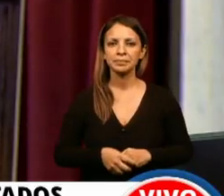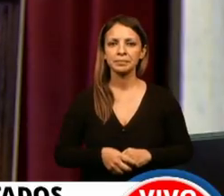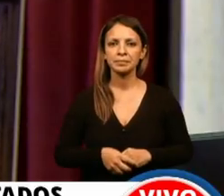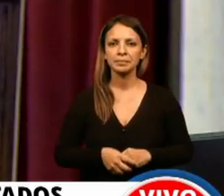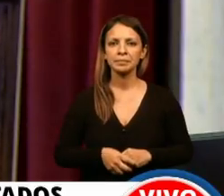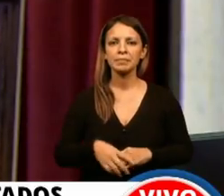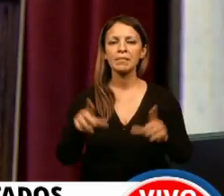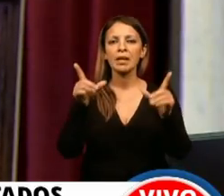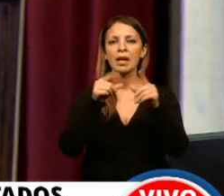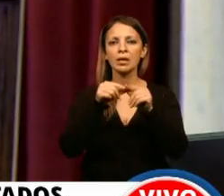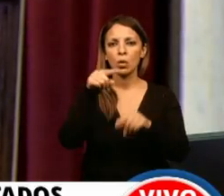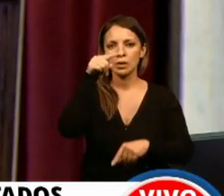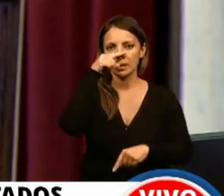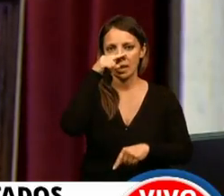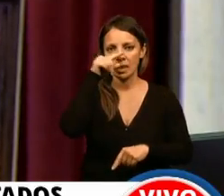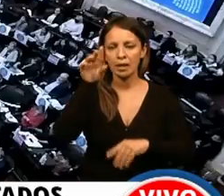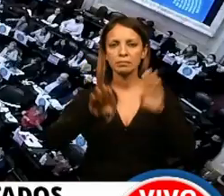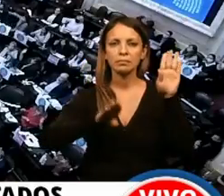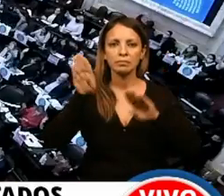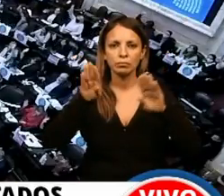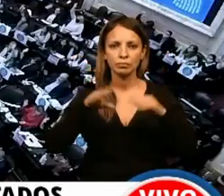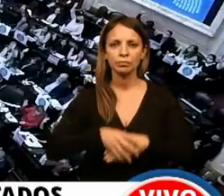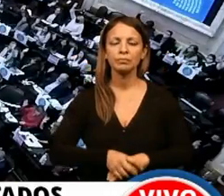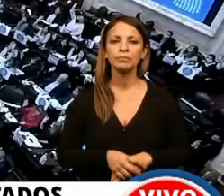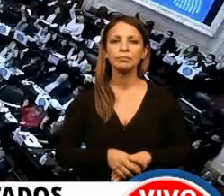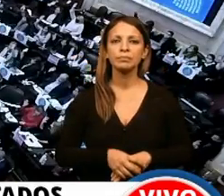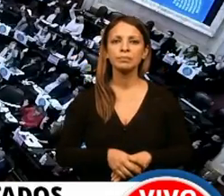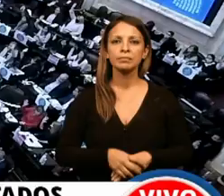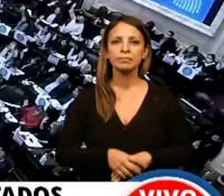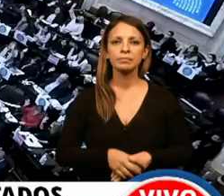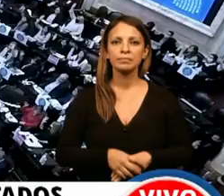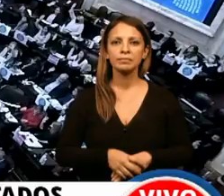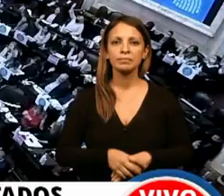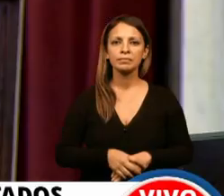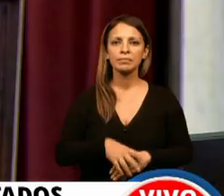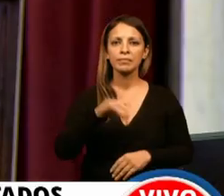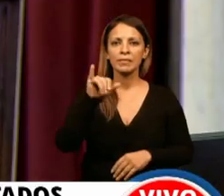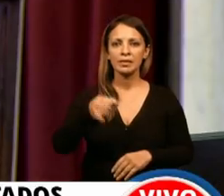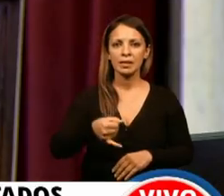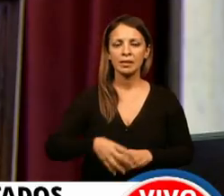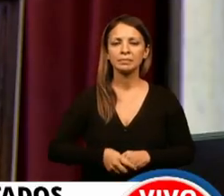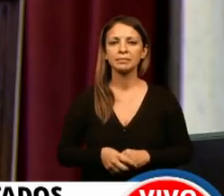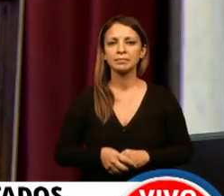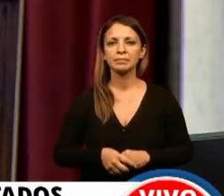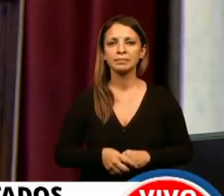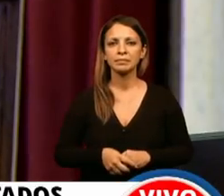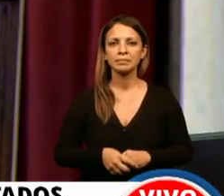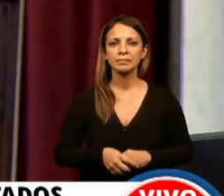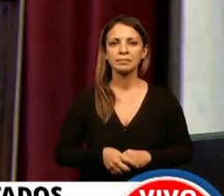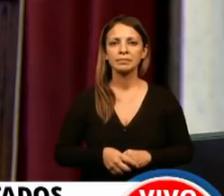artículo séptimo sírvase marcar su voto resulta afirmativo